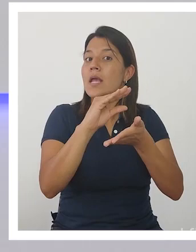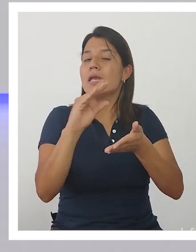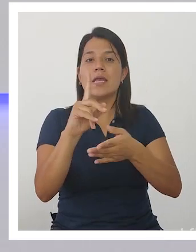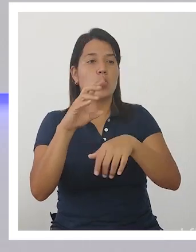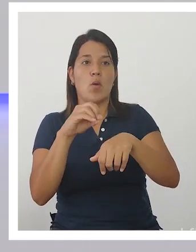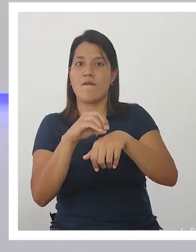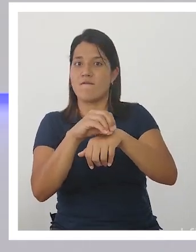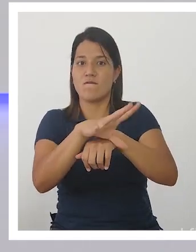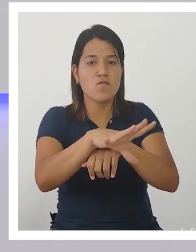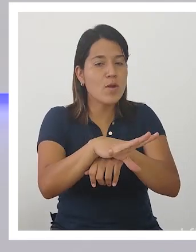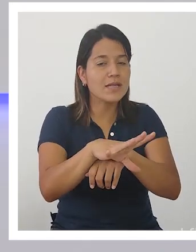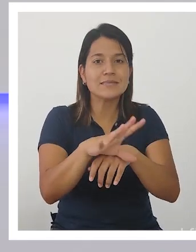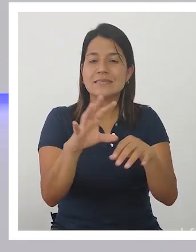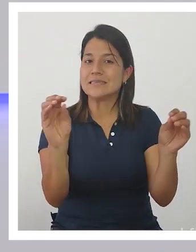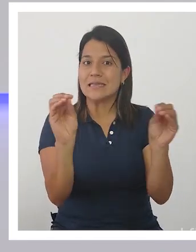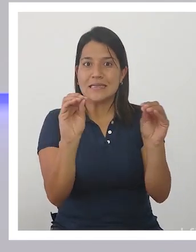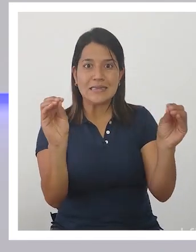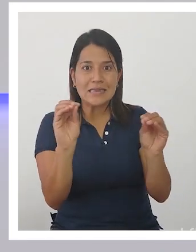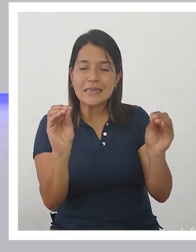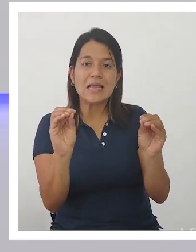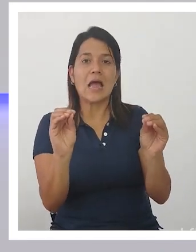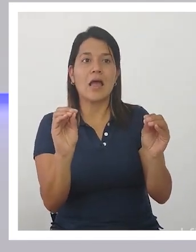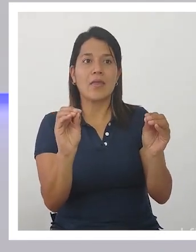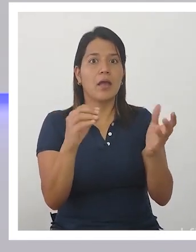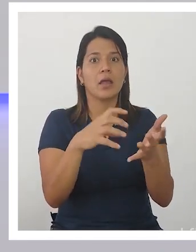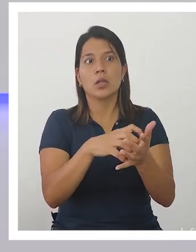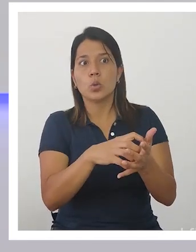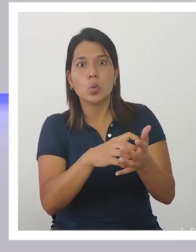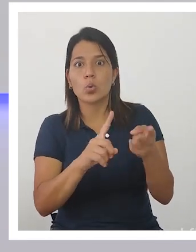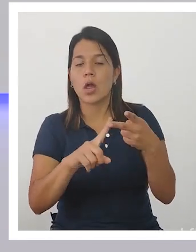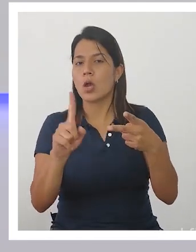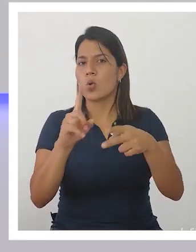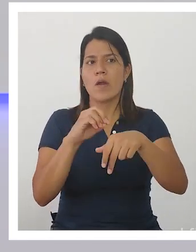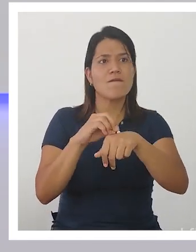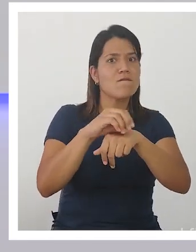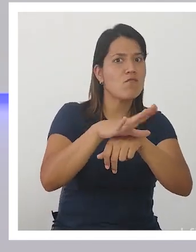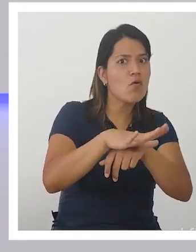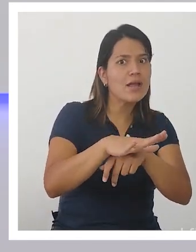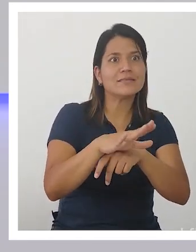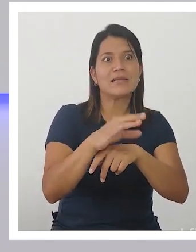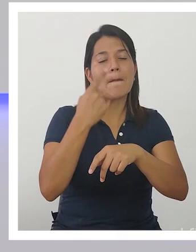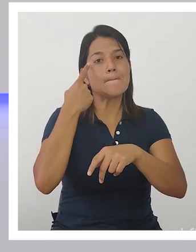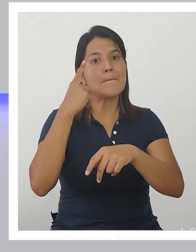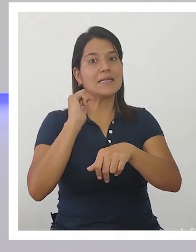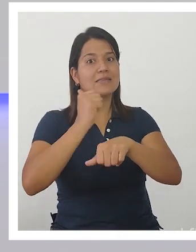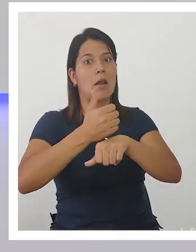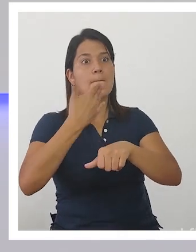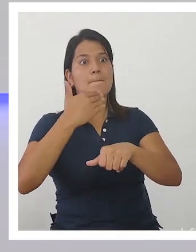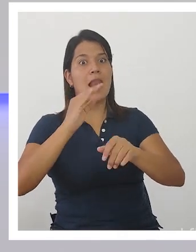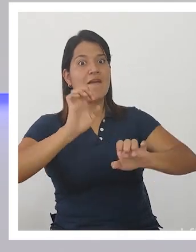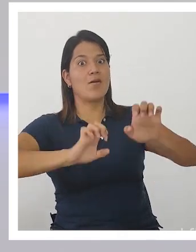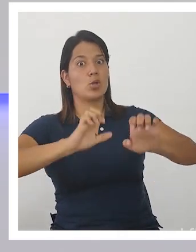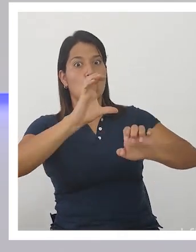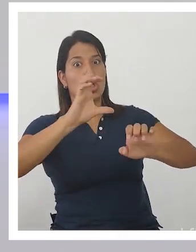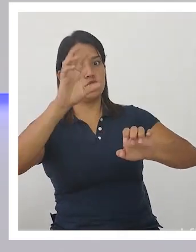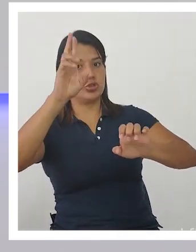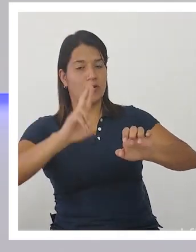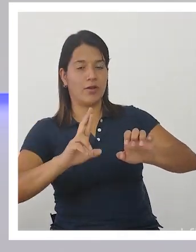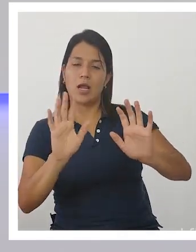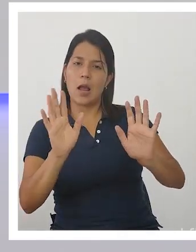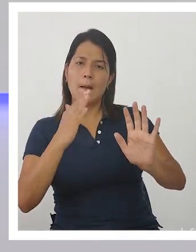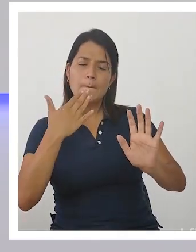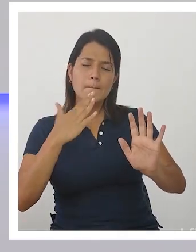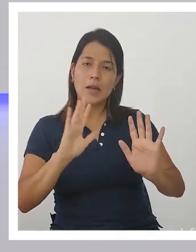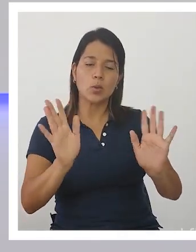de la incertidumbre, no tiene influencia de una calificación mala como país, que no tiene... que